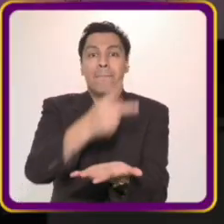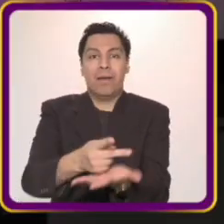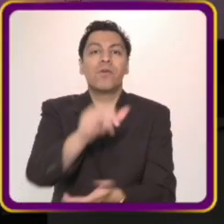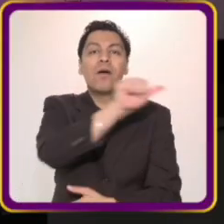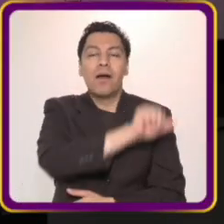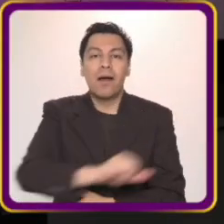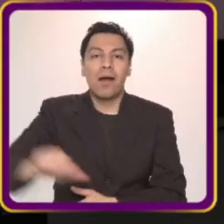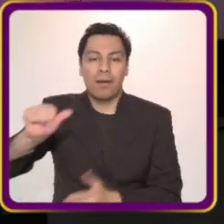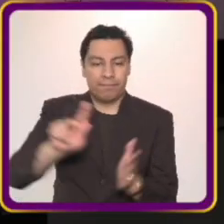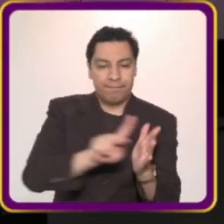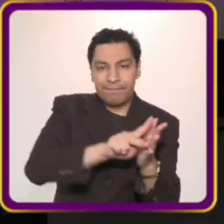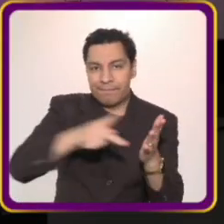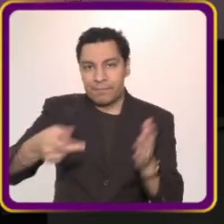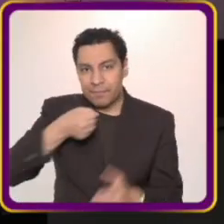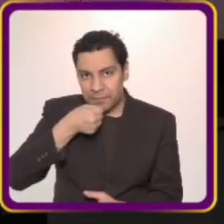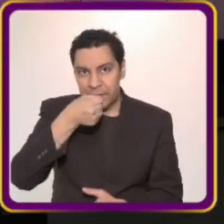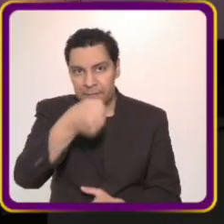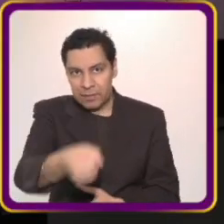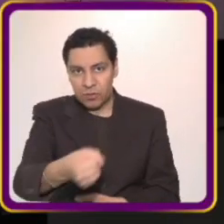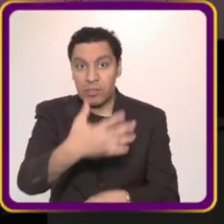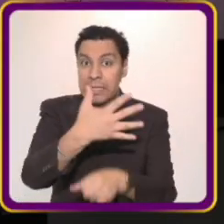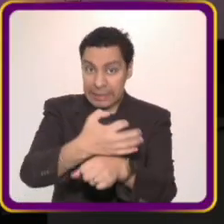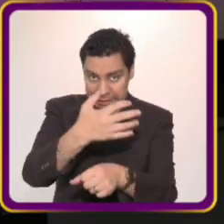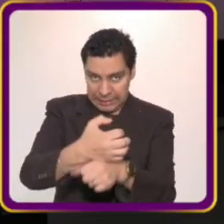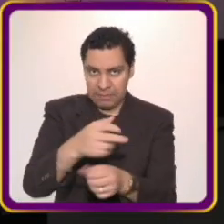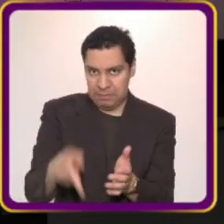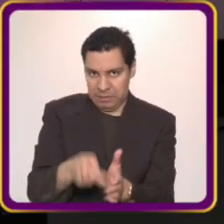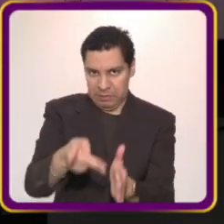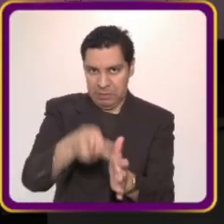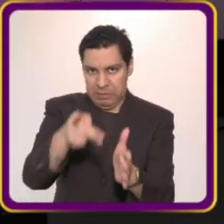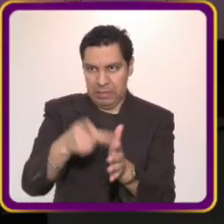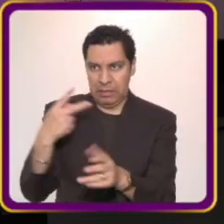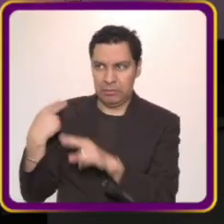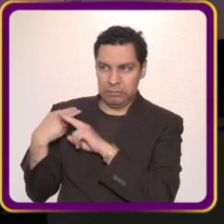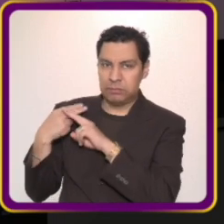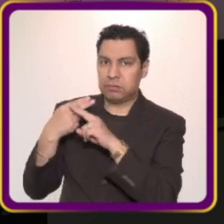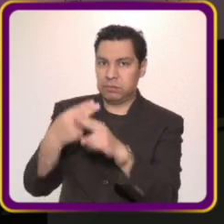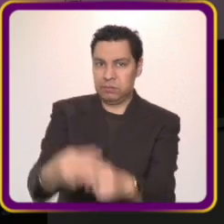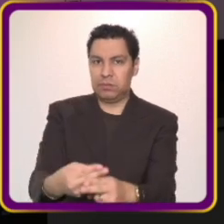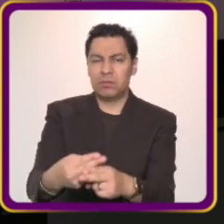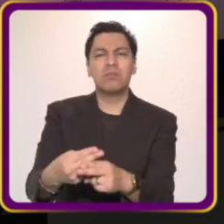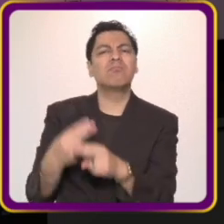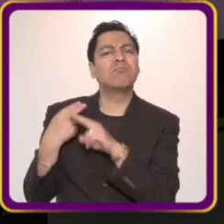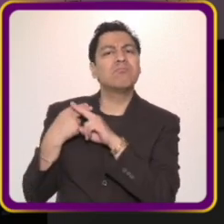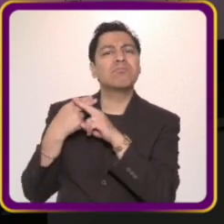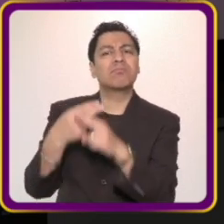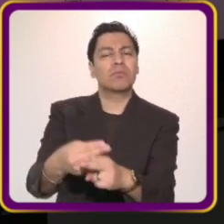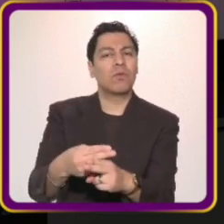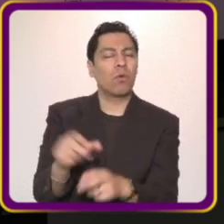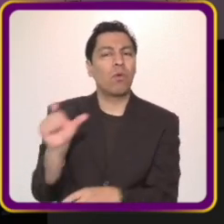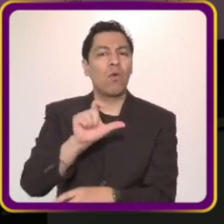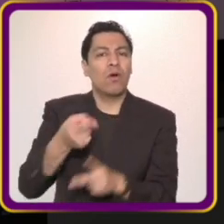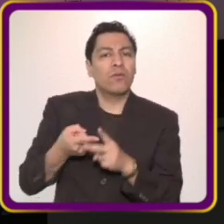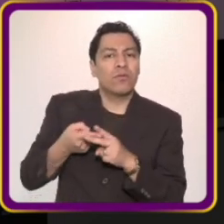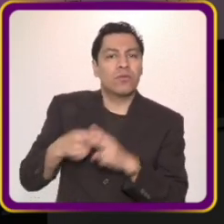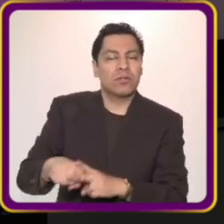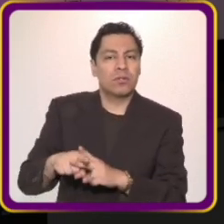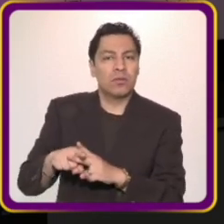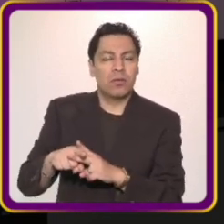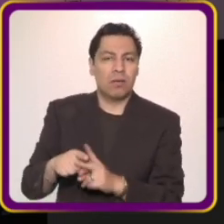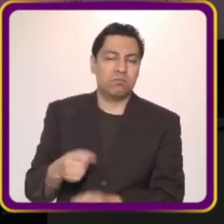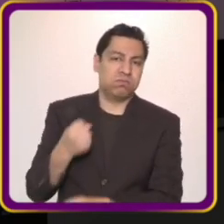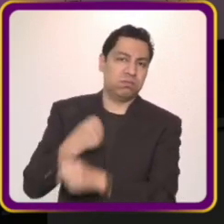este quinto concurso, ya con un historial muy bueno. Este concurso inició hace algunos